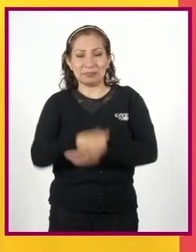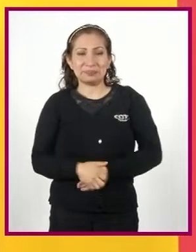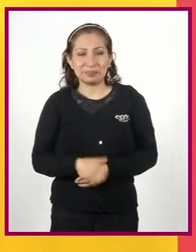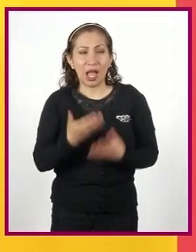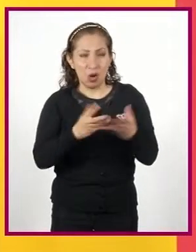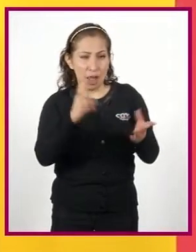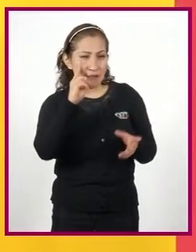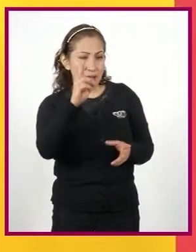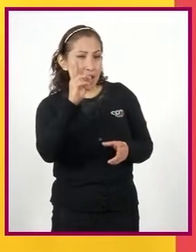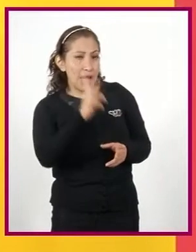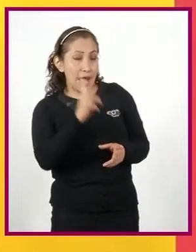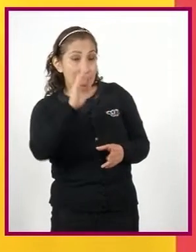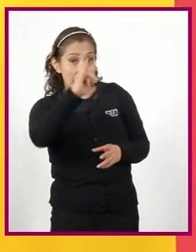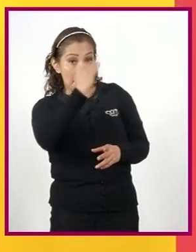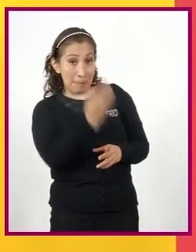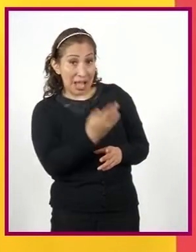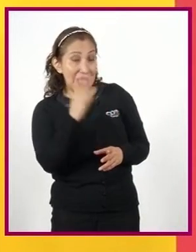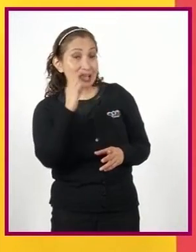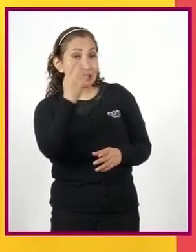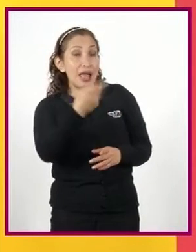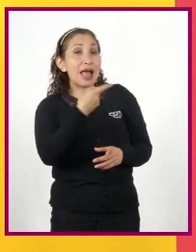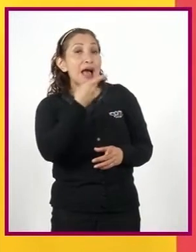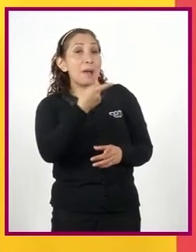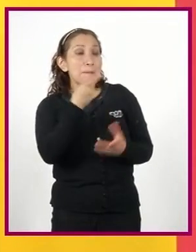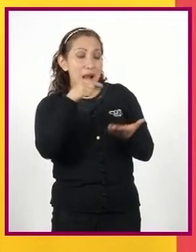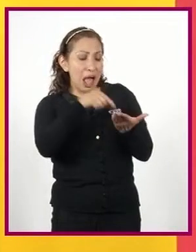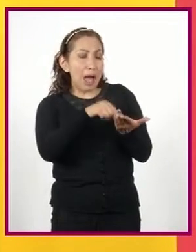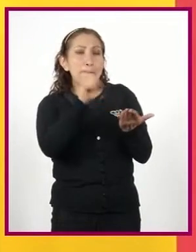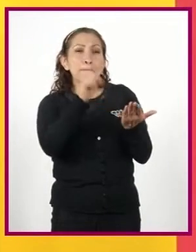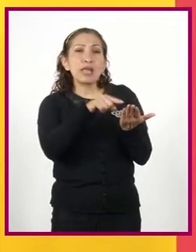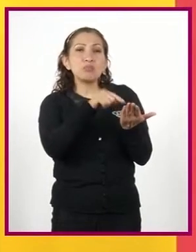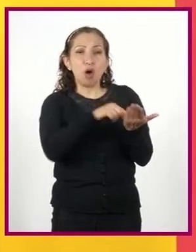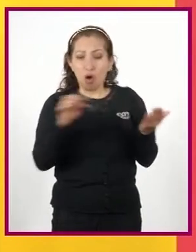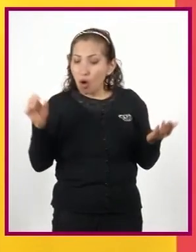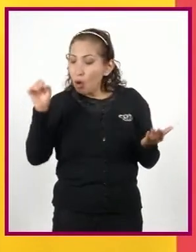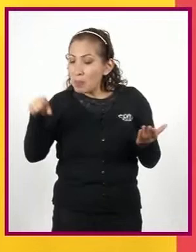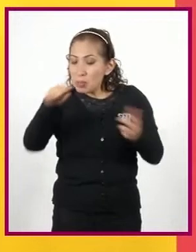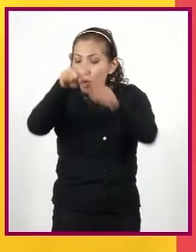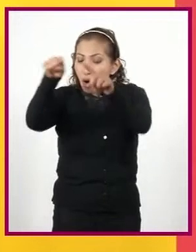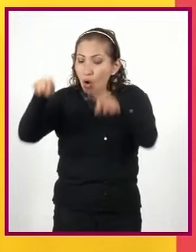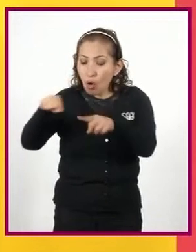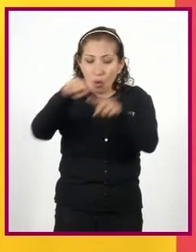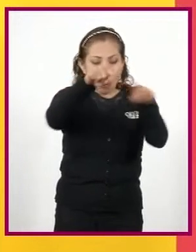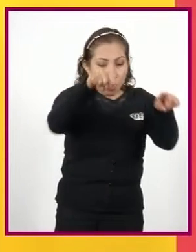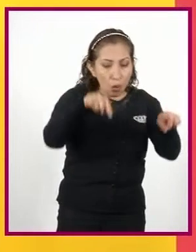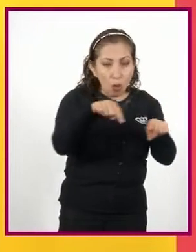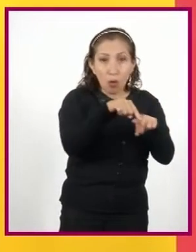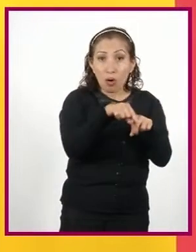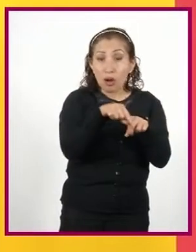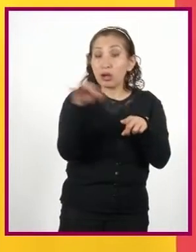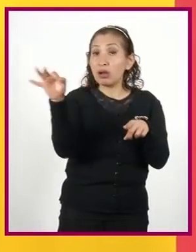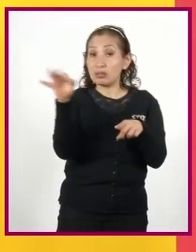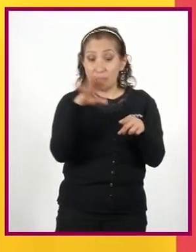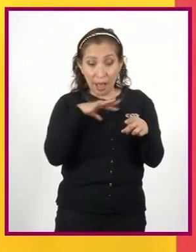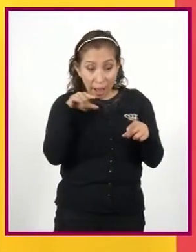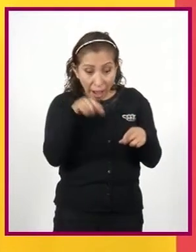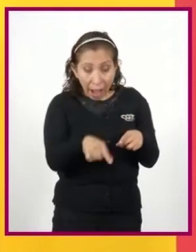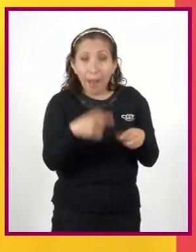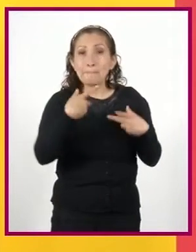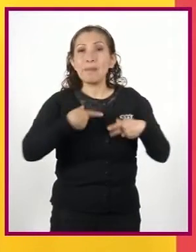se verifica que las imágenes cantadas correspondan a las marcadas en el tablero. Si es el caso,